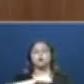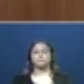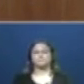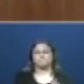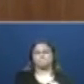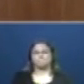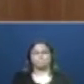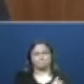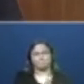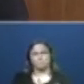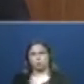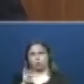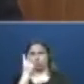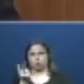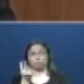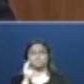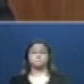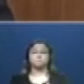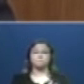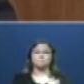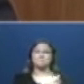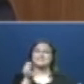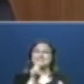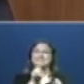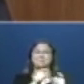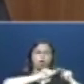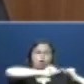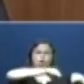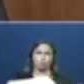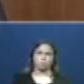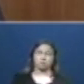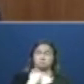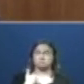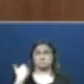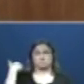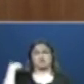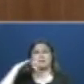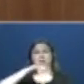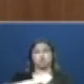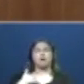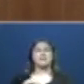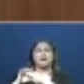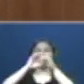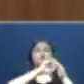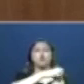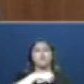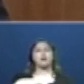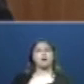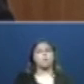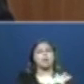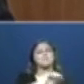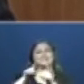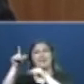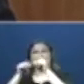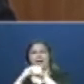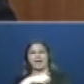caminos por un lado el de la suscripción de convenios como los ya firmados con la unión de cajas Rurales y con la caisa para que